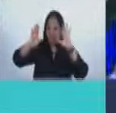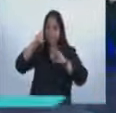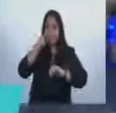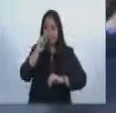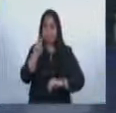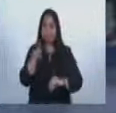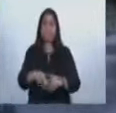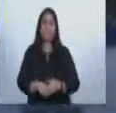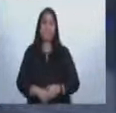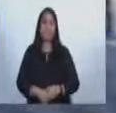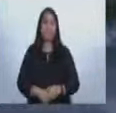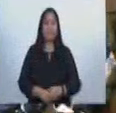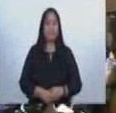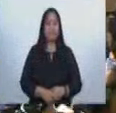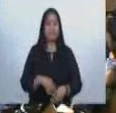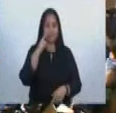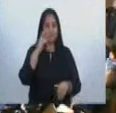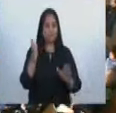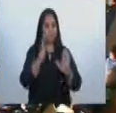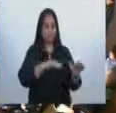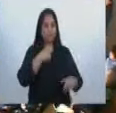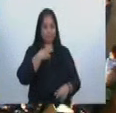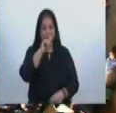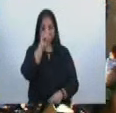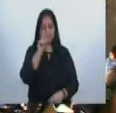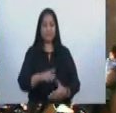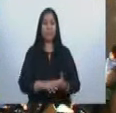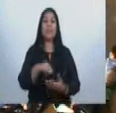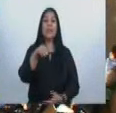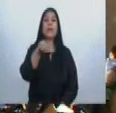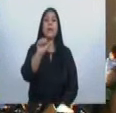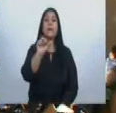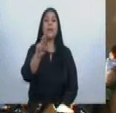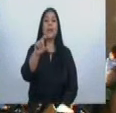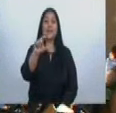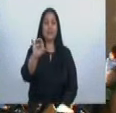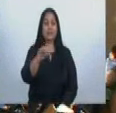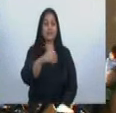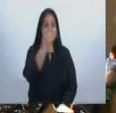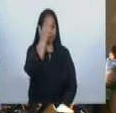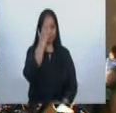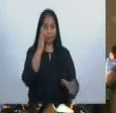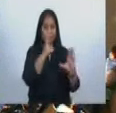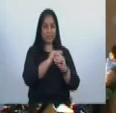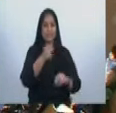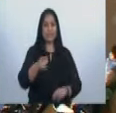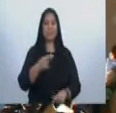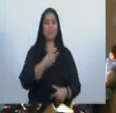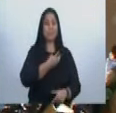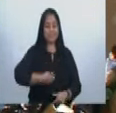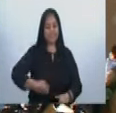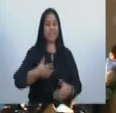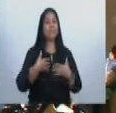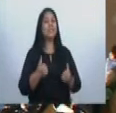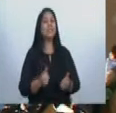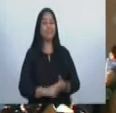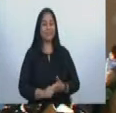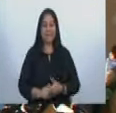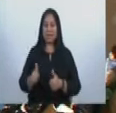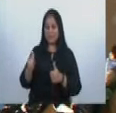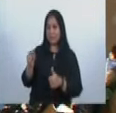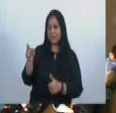vamos contigo para la siguiente pregunta con Marco Eh Buenas noches señor presidente qué tal se encuentra Cómo estás marco Bien y